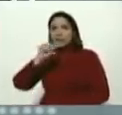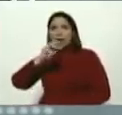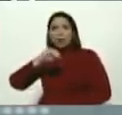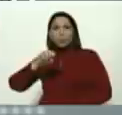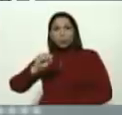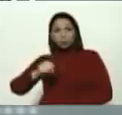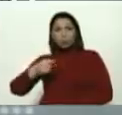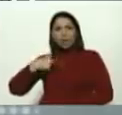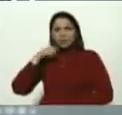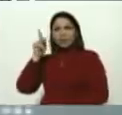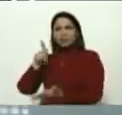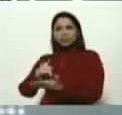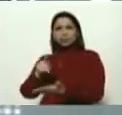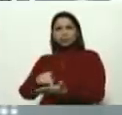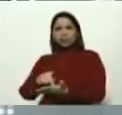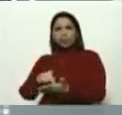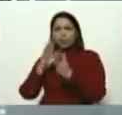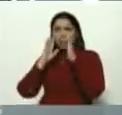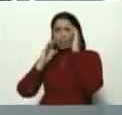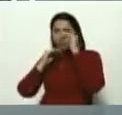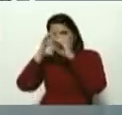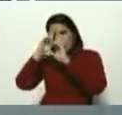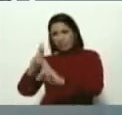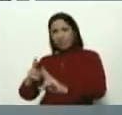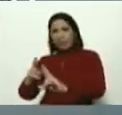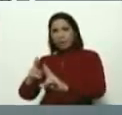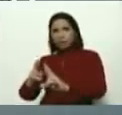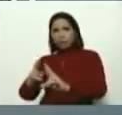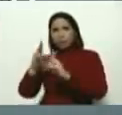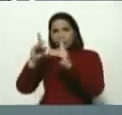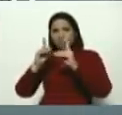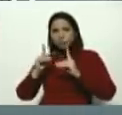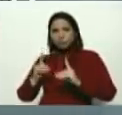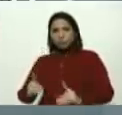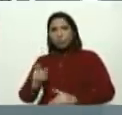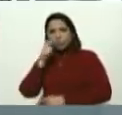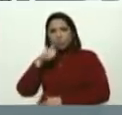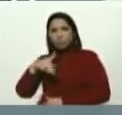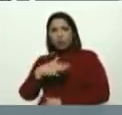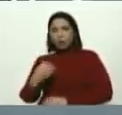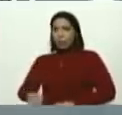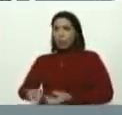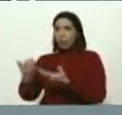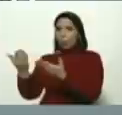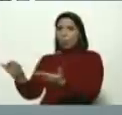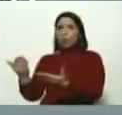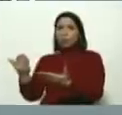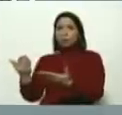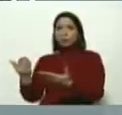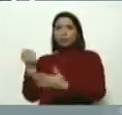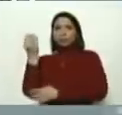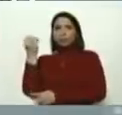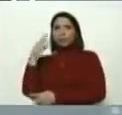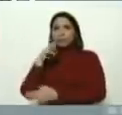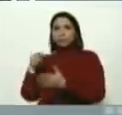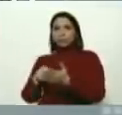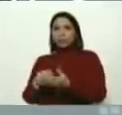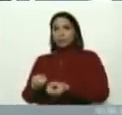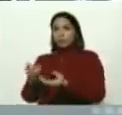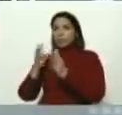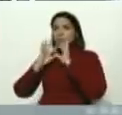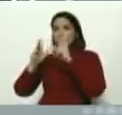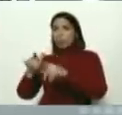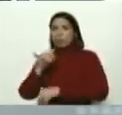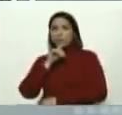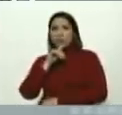aquí estoy acatando la decisión del pueblo, me pongo a la orden de la Asamblea Nacional y rendí mi informe. Ah, pero ellos después